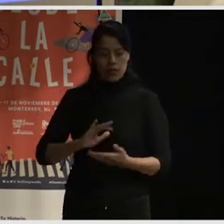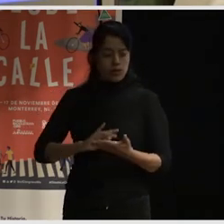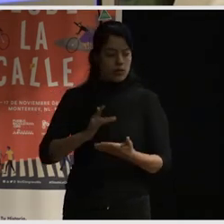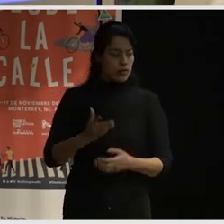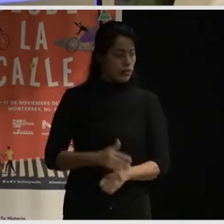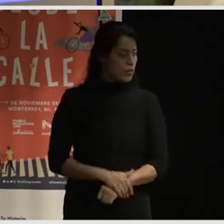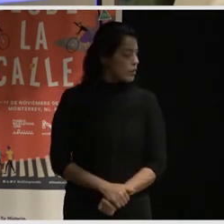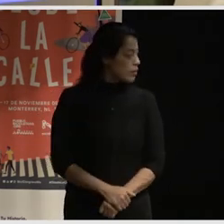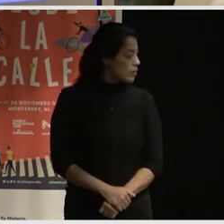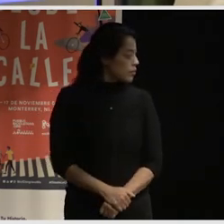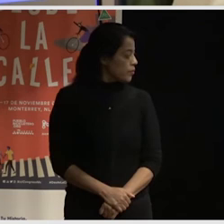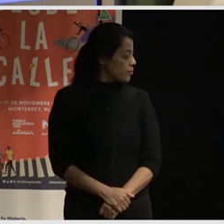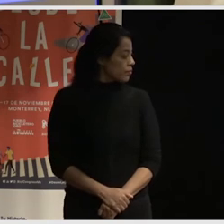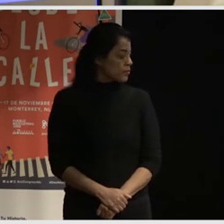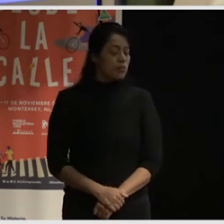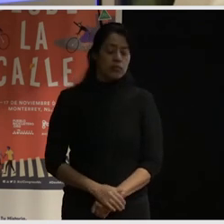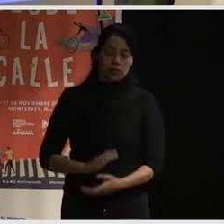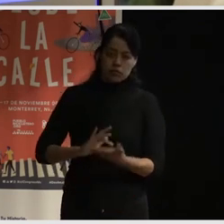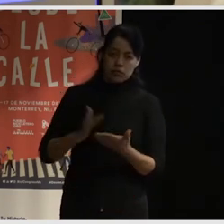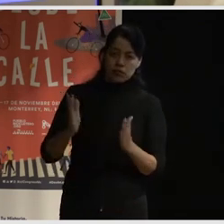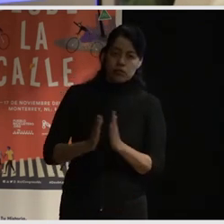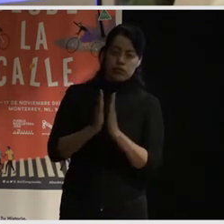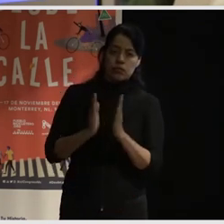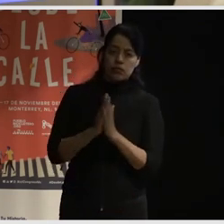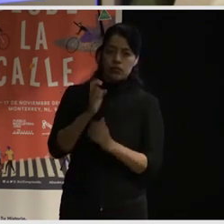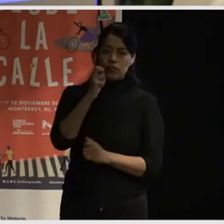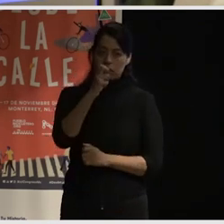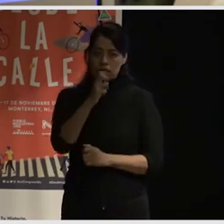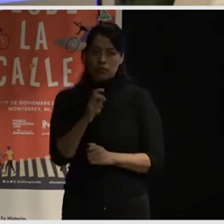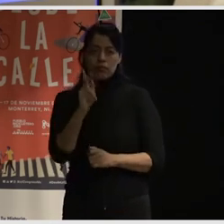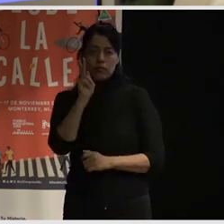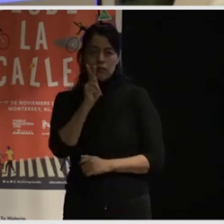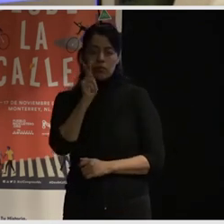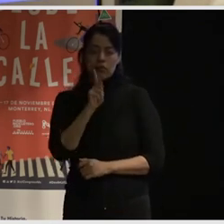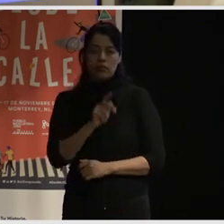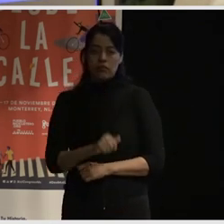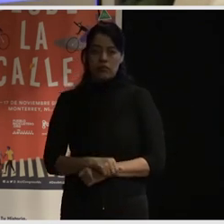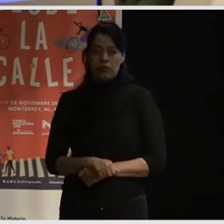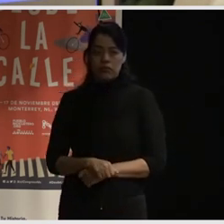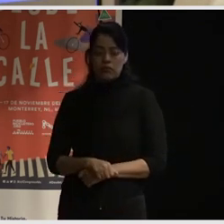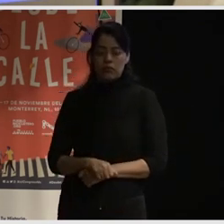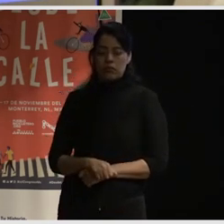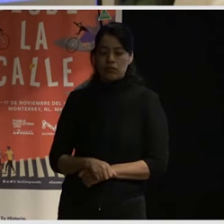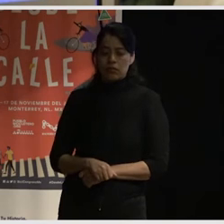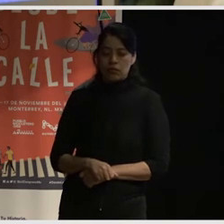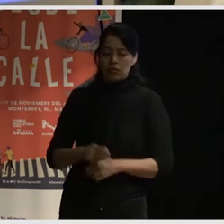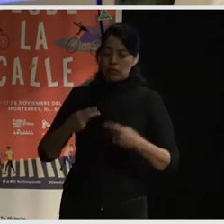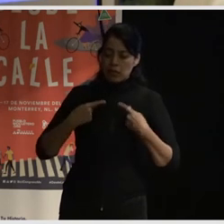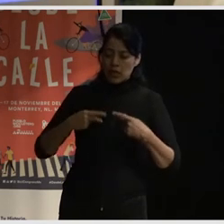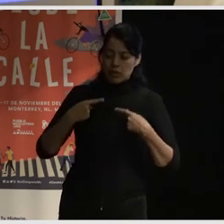es muy buena pregunta que uno que participaste en ese piloto si es un el índice de para